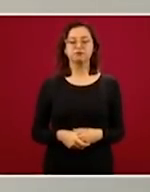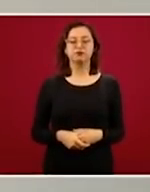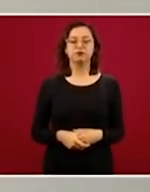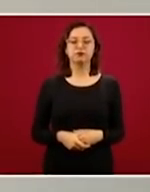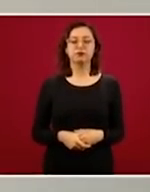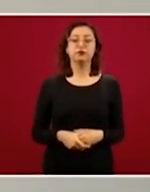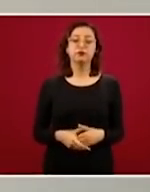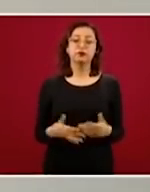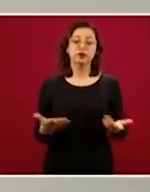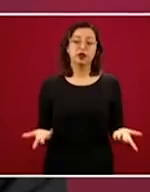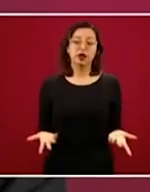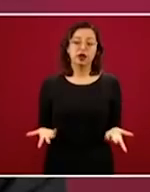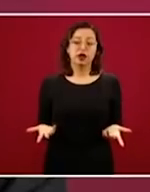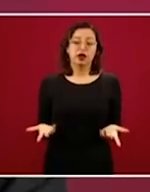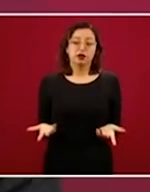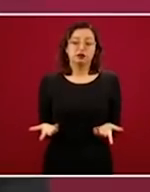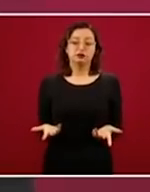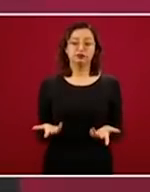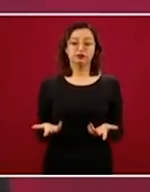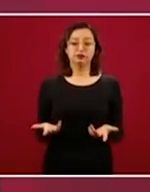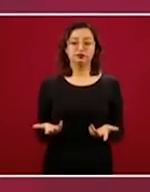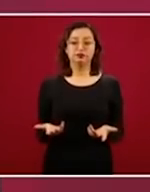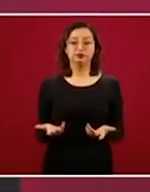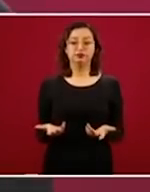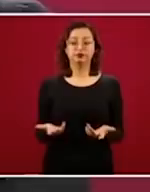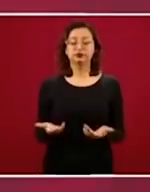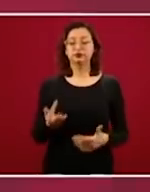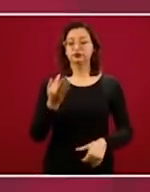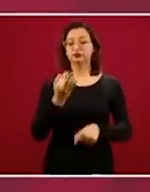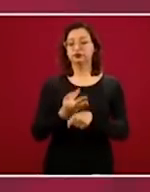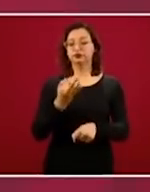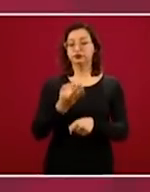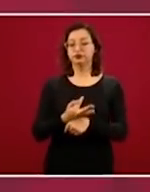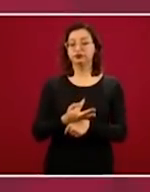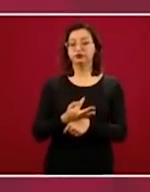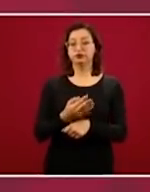y después decir a ustedes que los únicos privilegiados